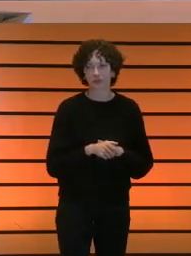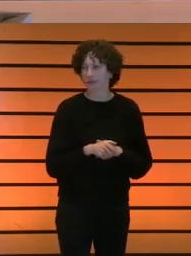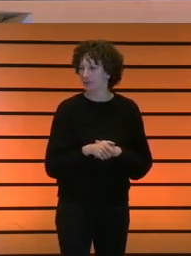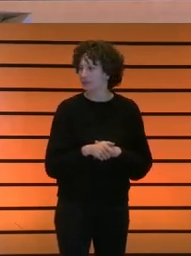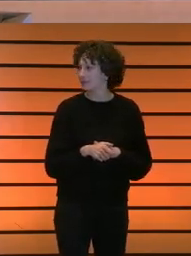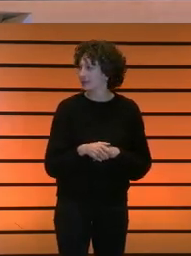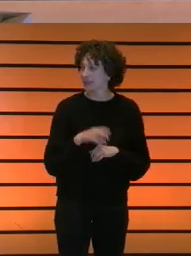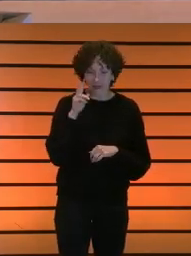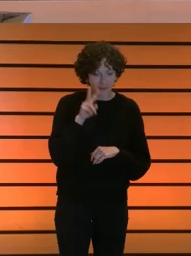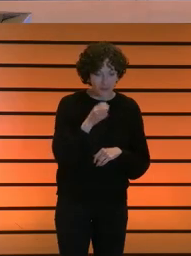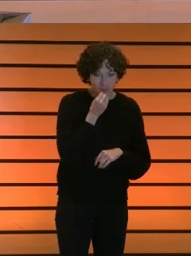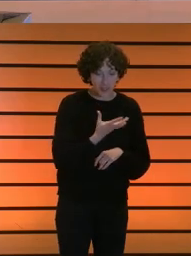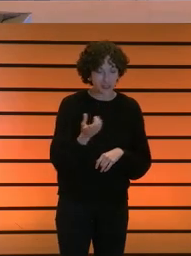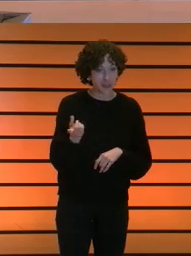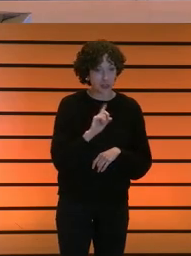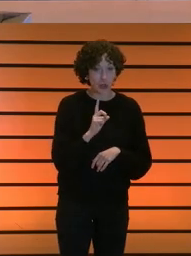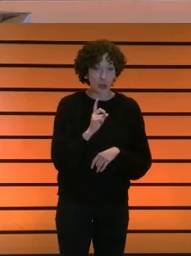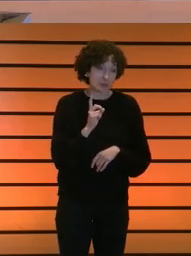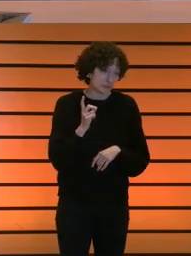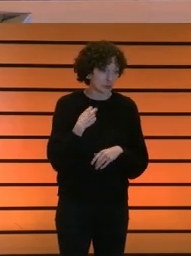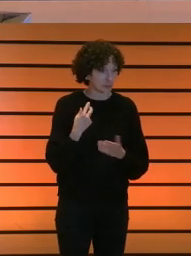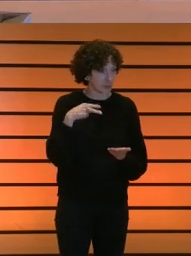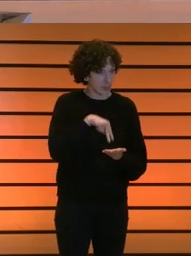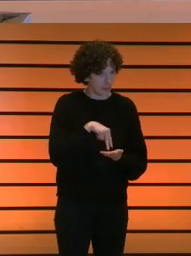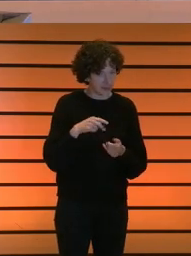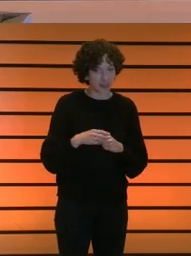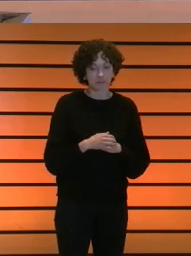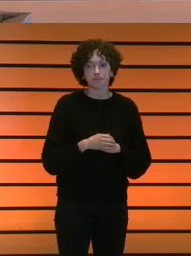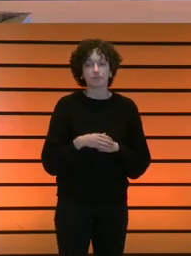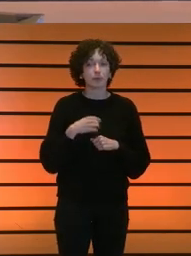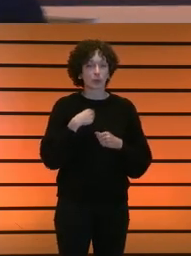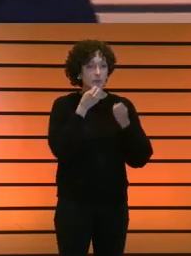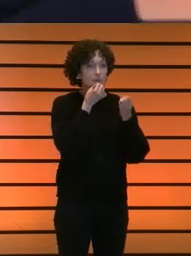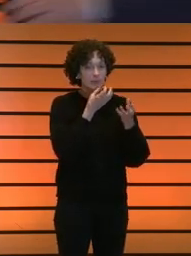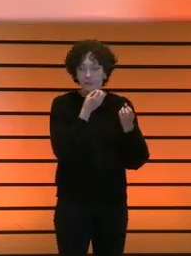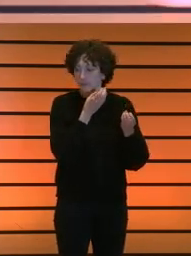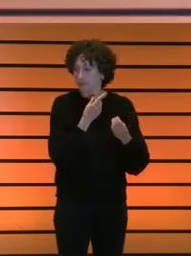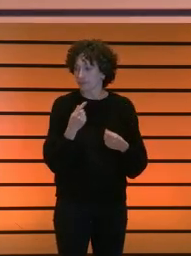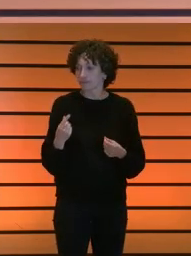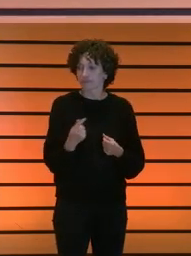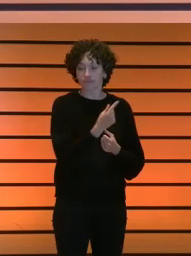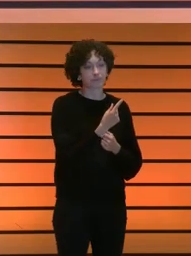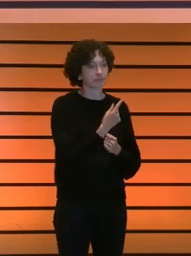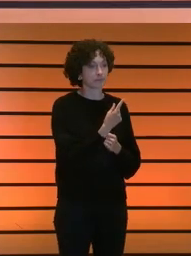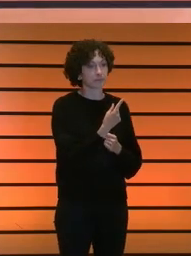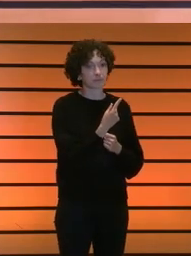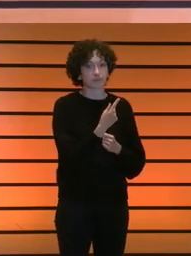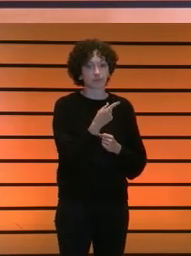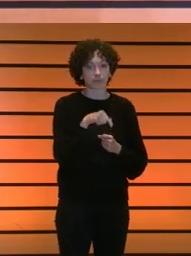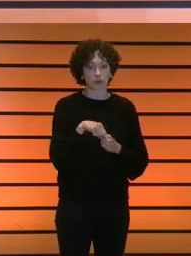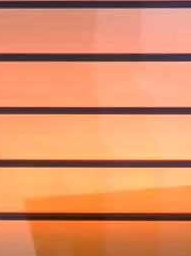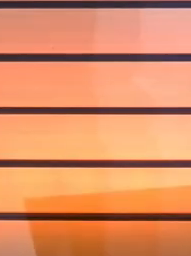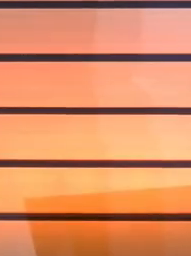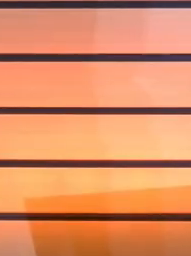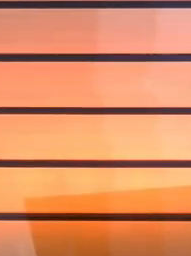no la veo bien si no os importa me voy a levantar bien os voy a hablar de munsud que es un es un proyecto